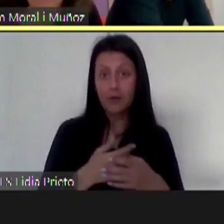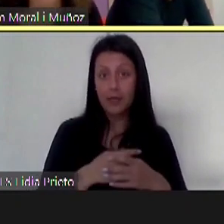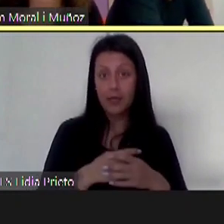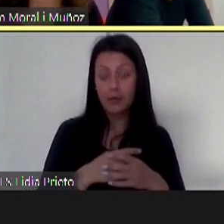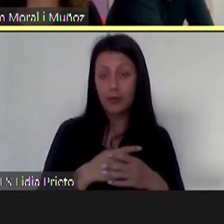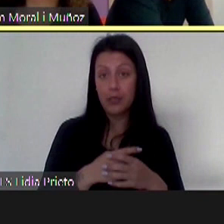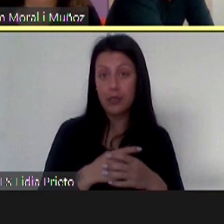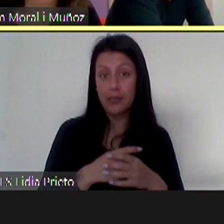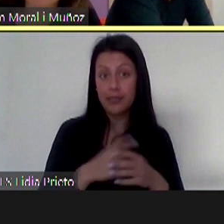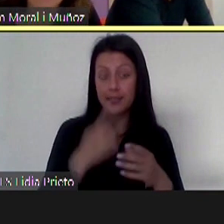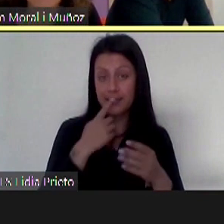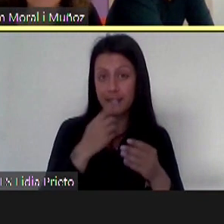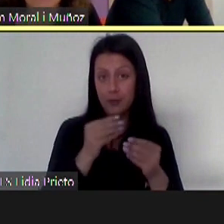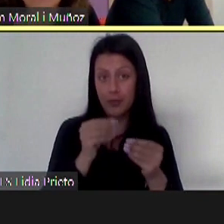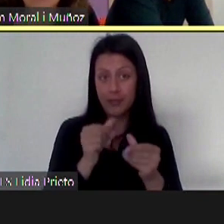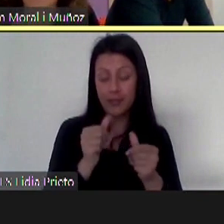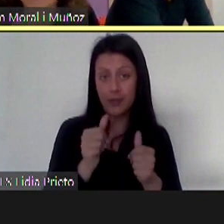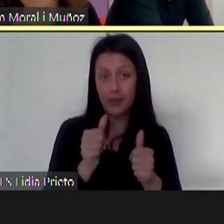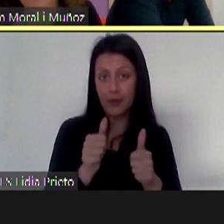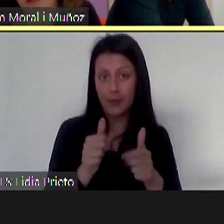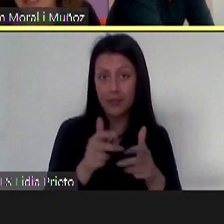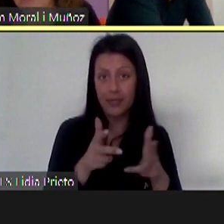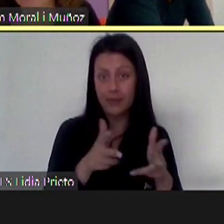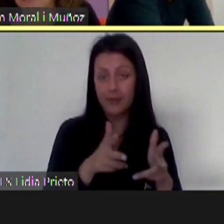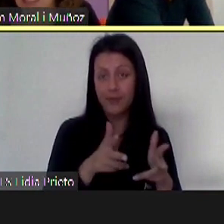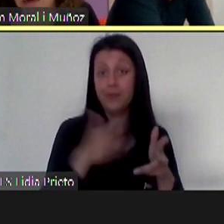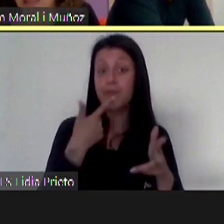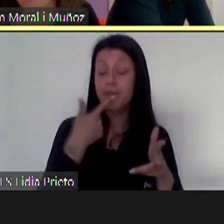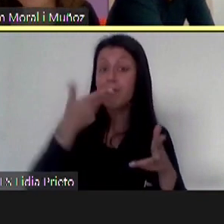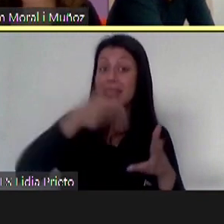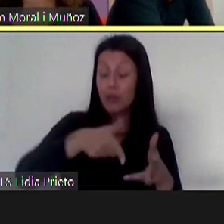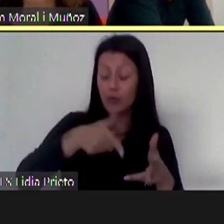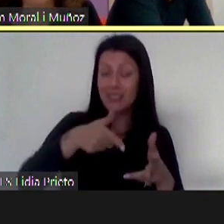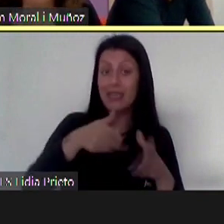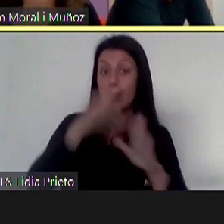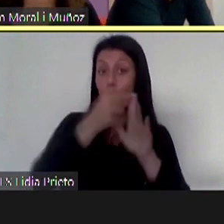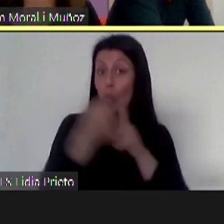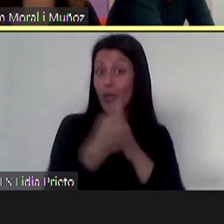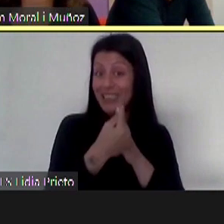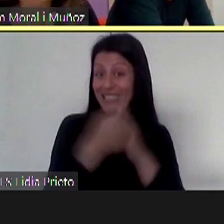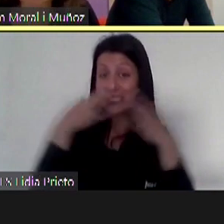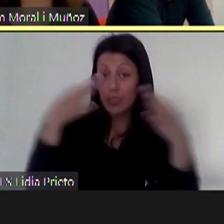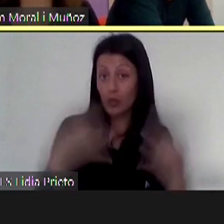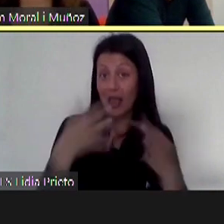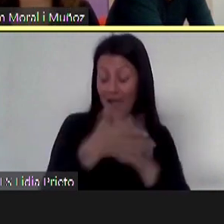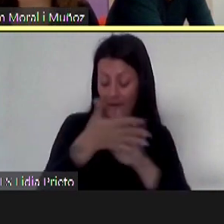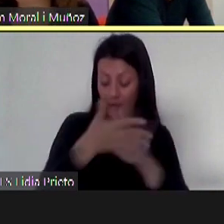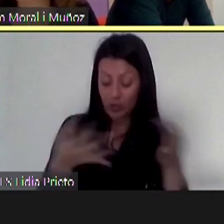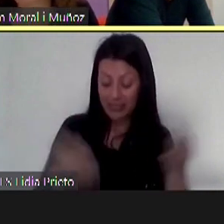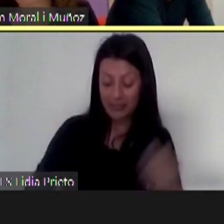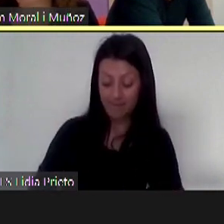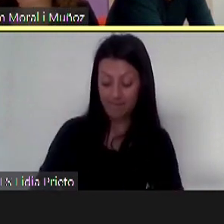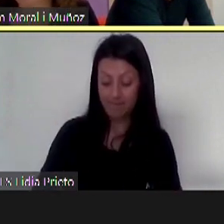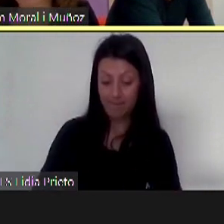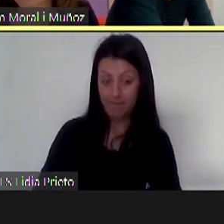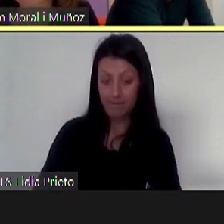ningún problema. Y el restar componentes de superioridad también estaría bien. Esto nos referimos, esto sobre todo lo hablamos mucho con